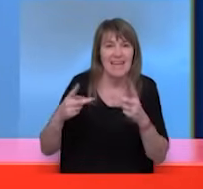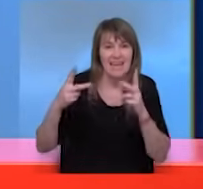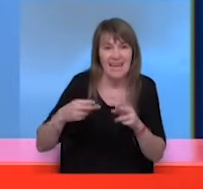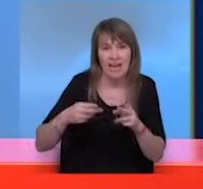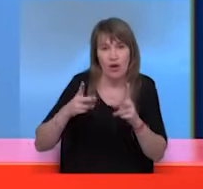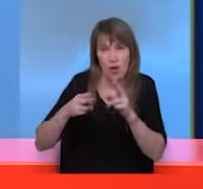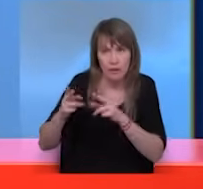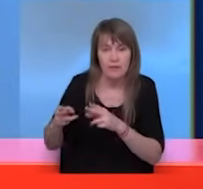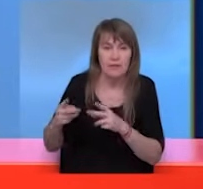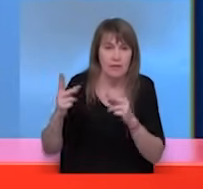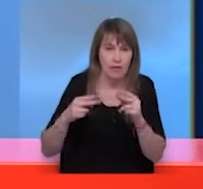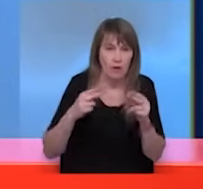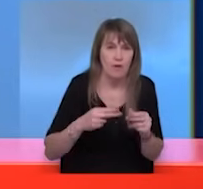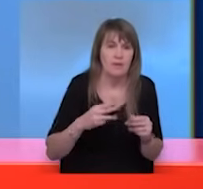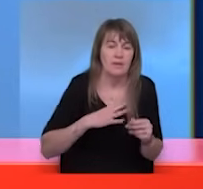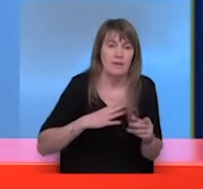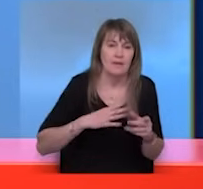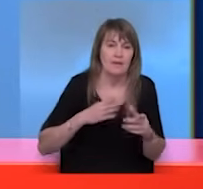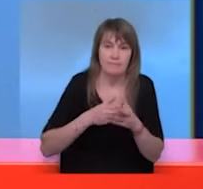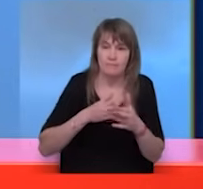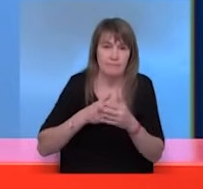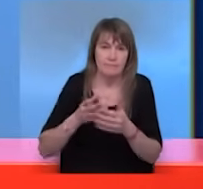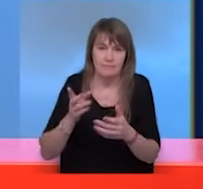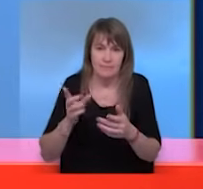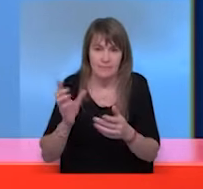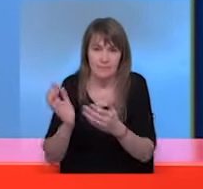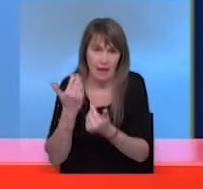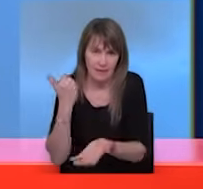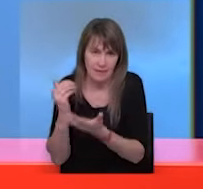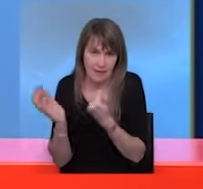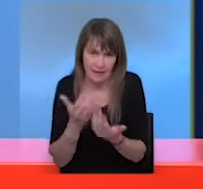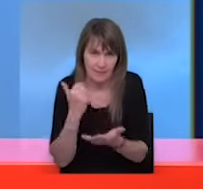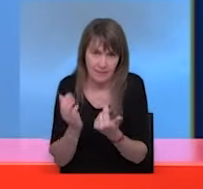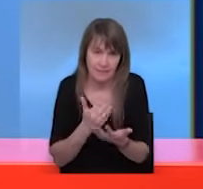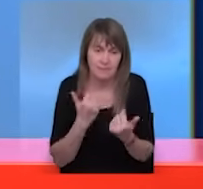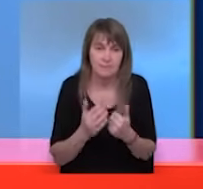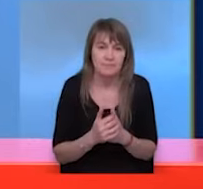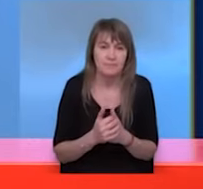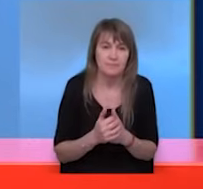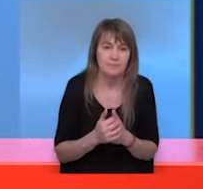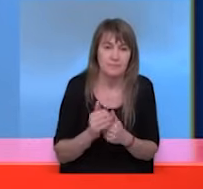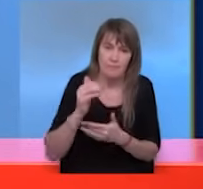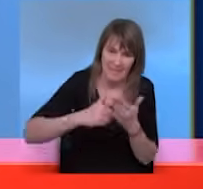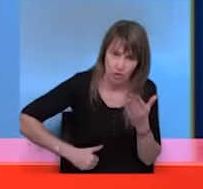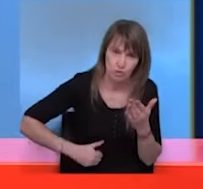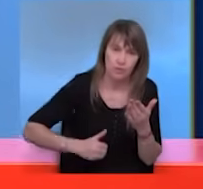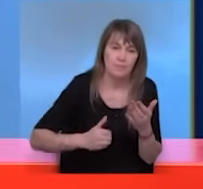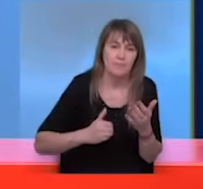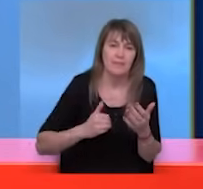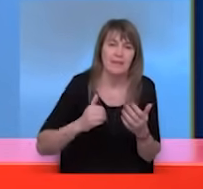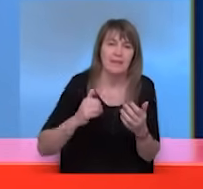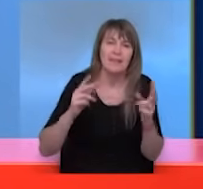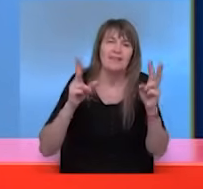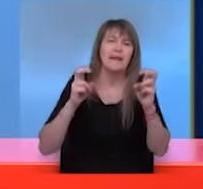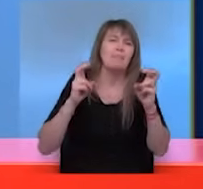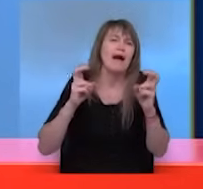recorte que tiene que ver con con con este problemas filos